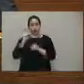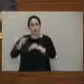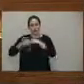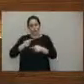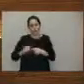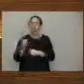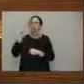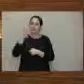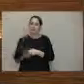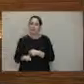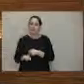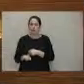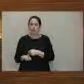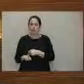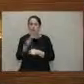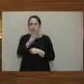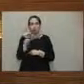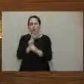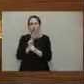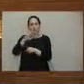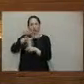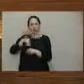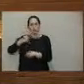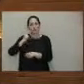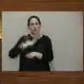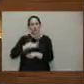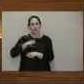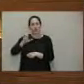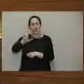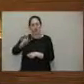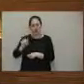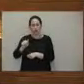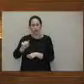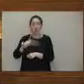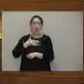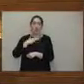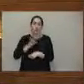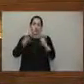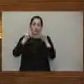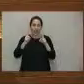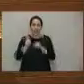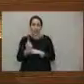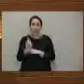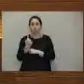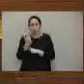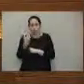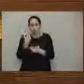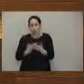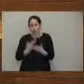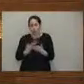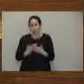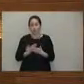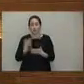lo puedo asegurar así, los propios trabajadores de las residencias del ERA. Y quizá hay un caso, les puedo hablar de un caso ilustrativo, de